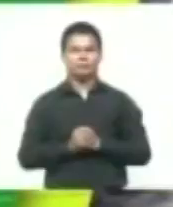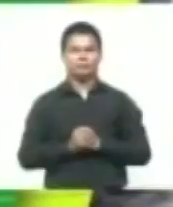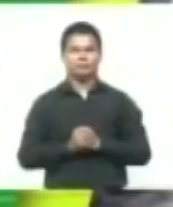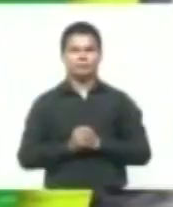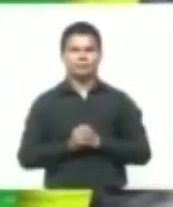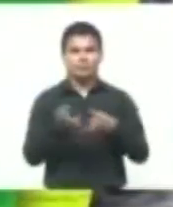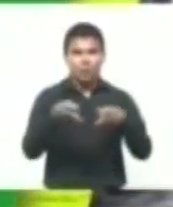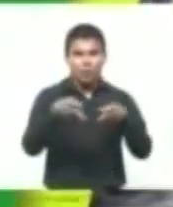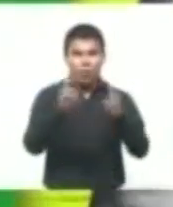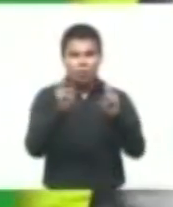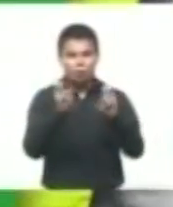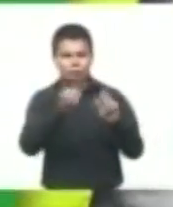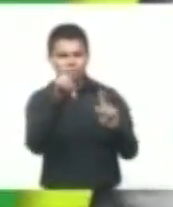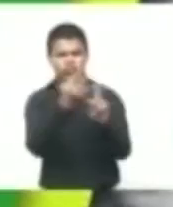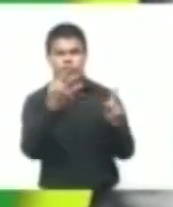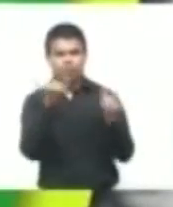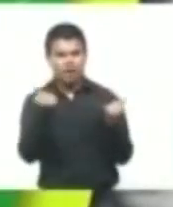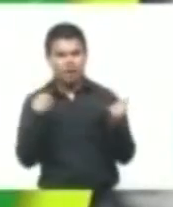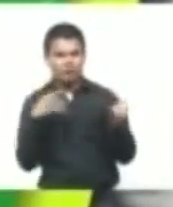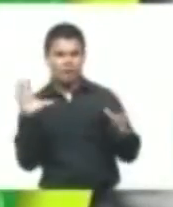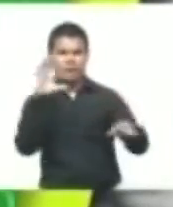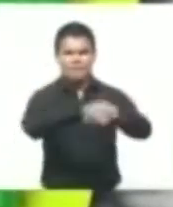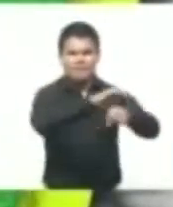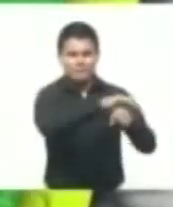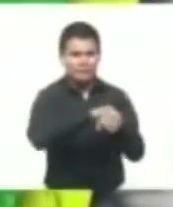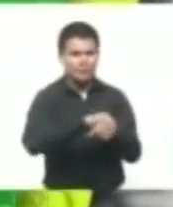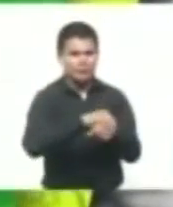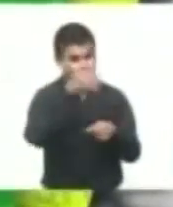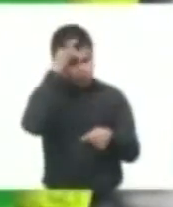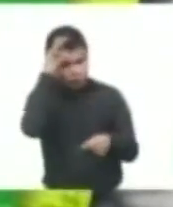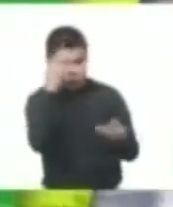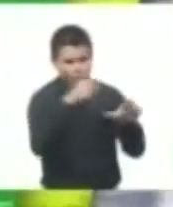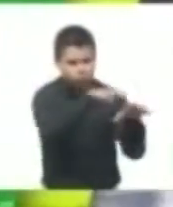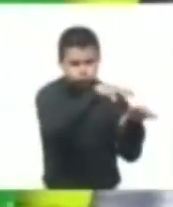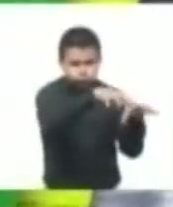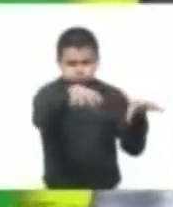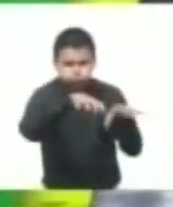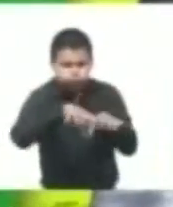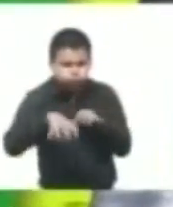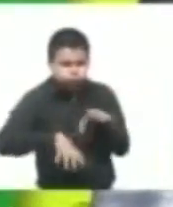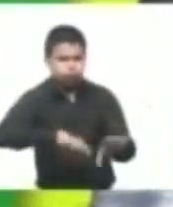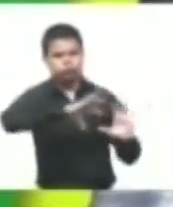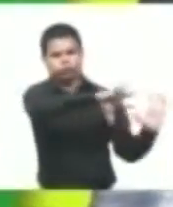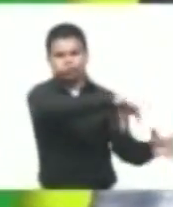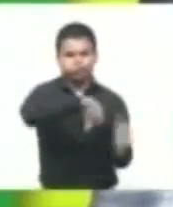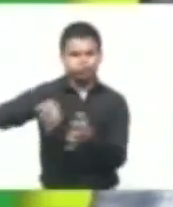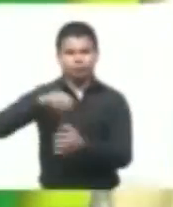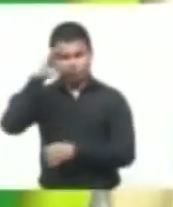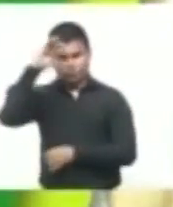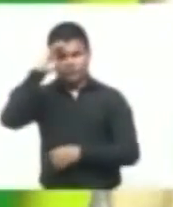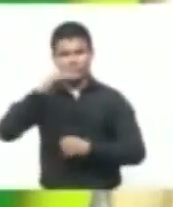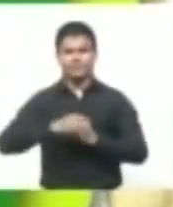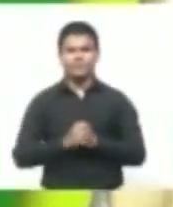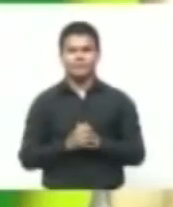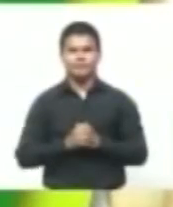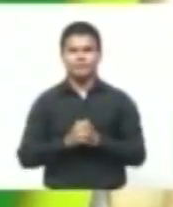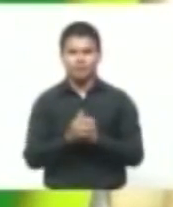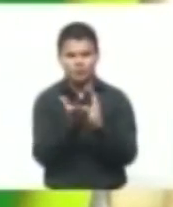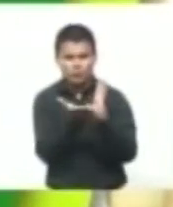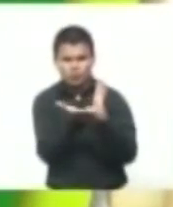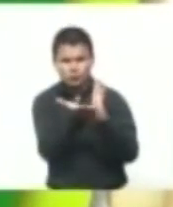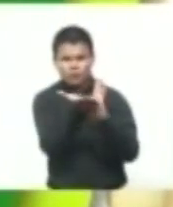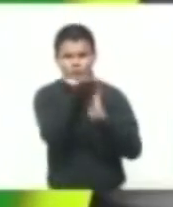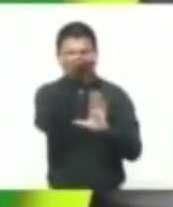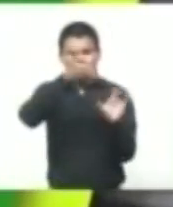Nuevo golpe a estructuras del narcotráfico en Bolívar. Policía antinarcóticos incautó 1.200 kilos de cocaína. Aumento de la